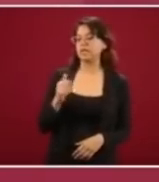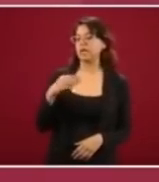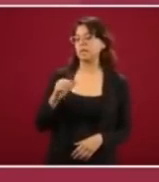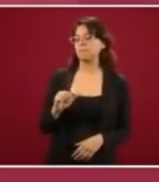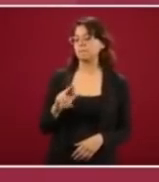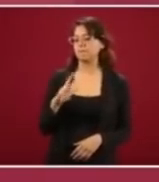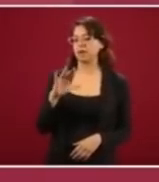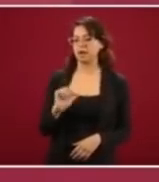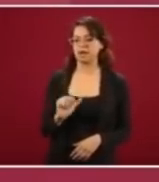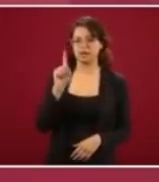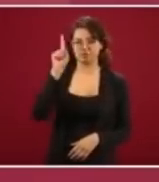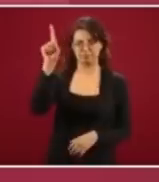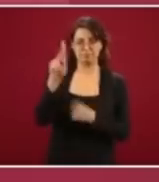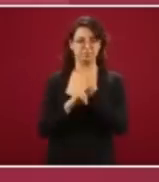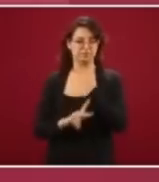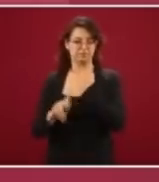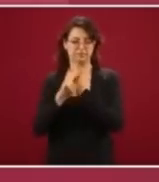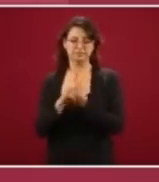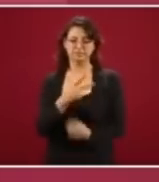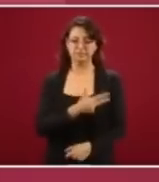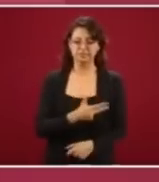Vamos a los ejemplos,